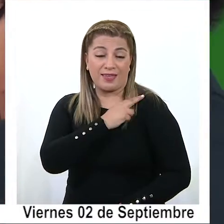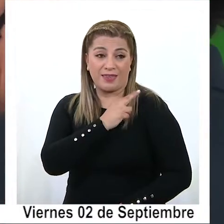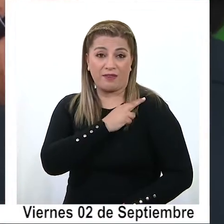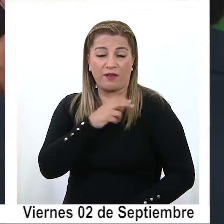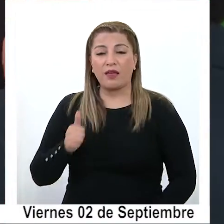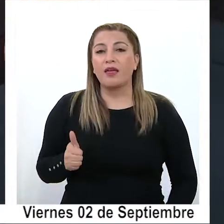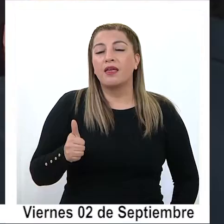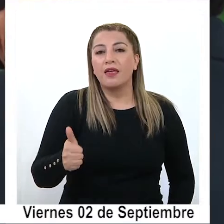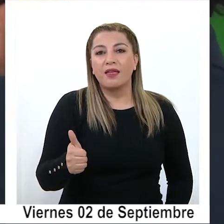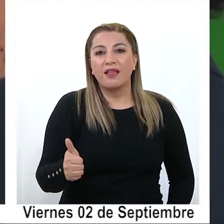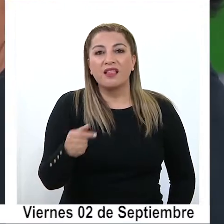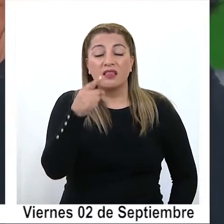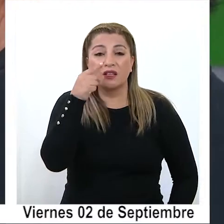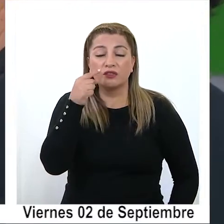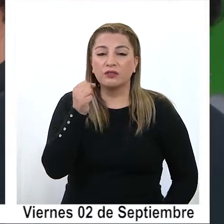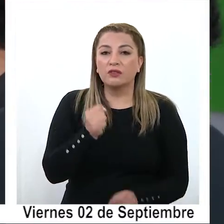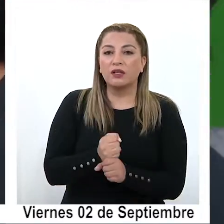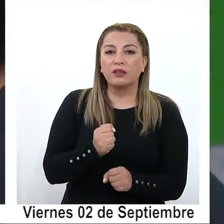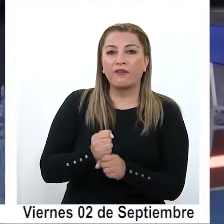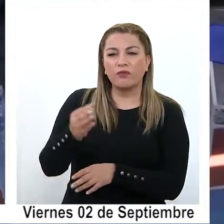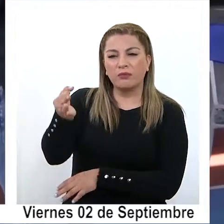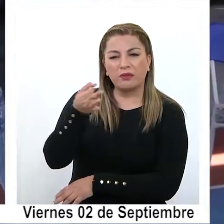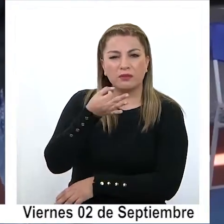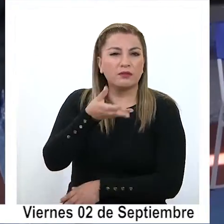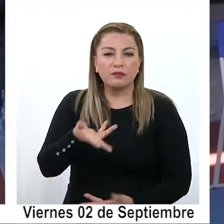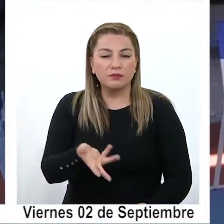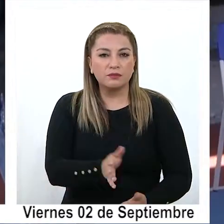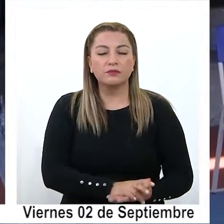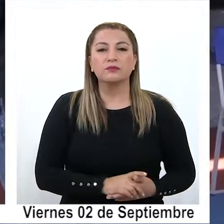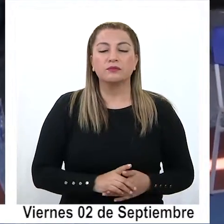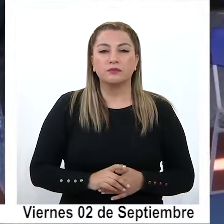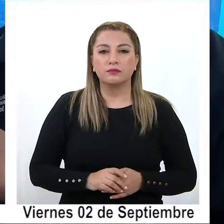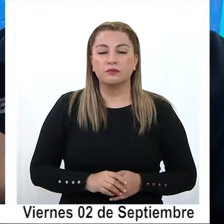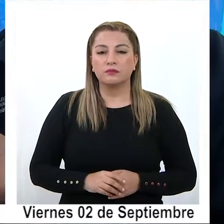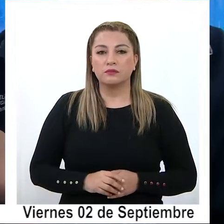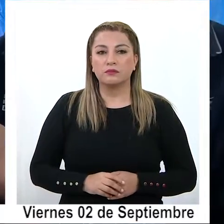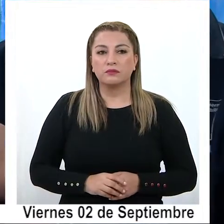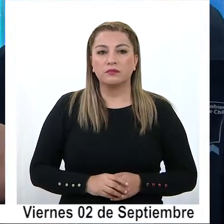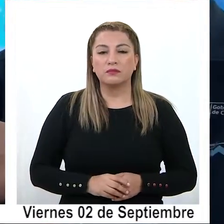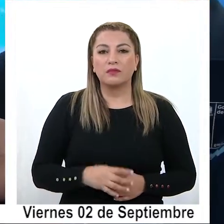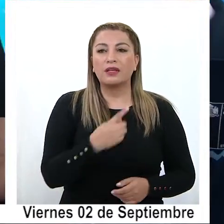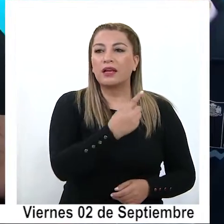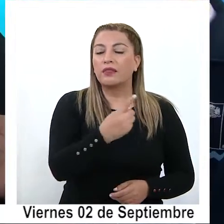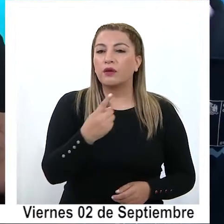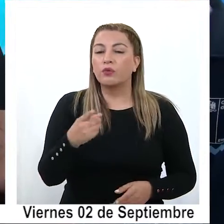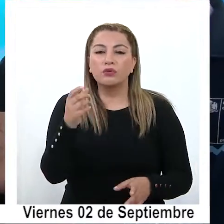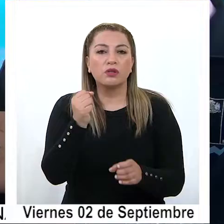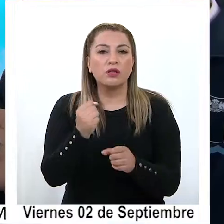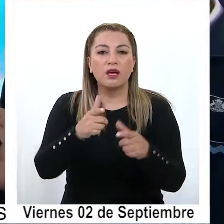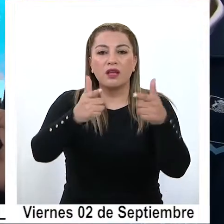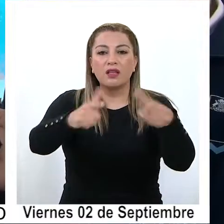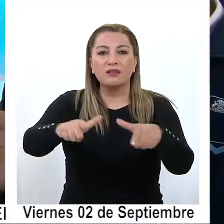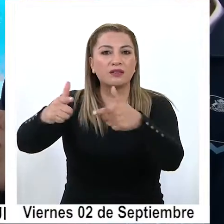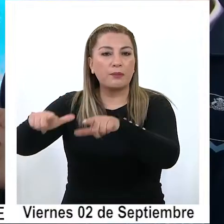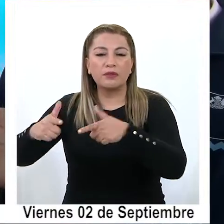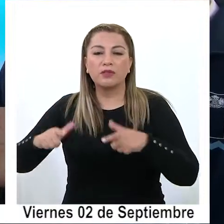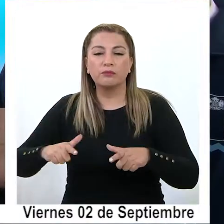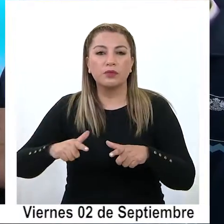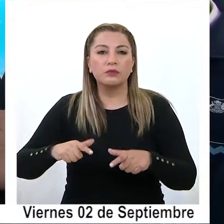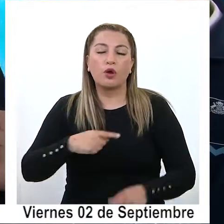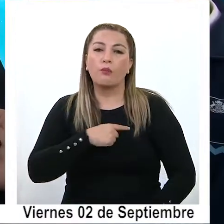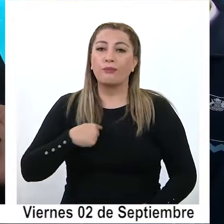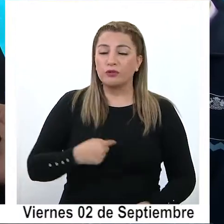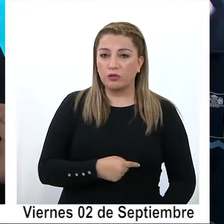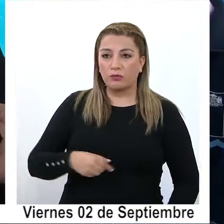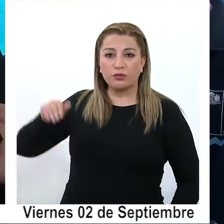director regional del trabajo señaló. En cada una de las oficinas operativas, ya sea el Pozo Almonte, Alto